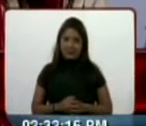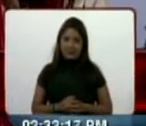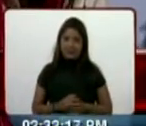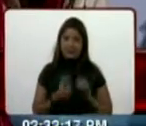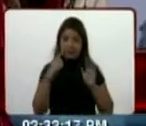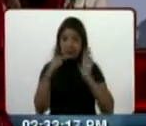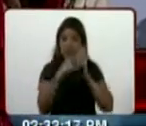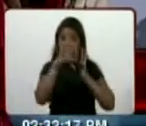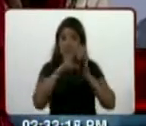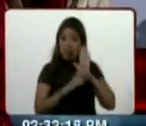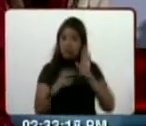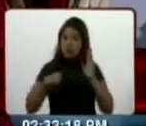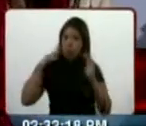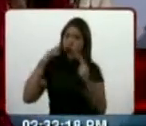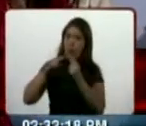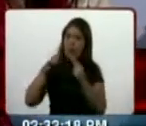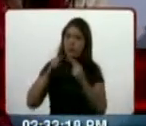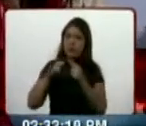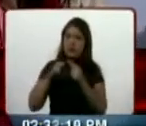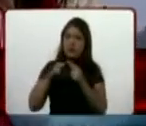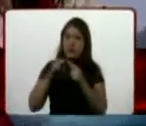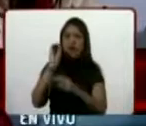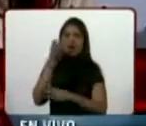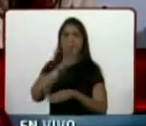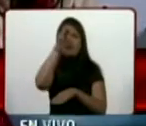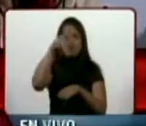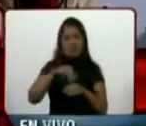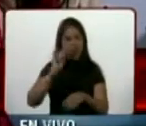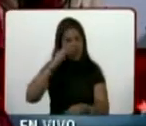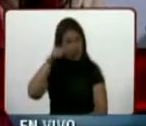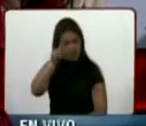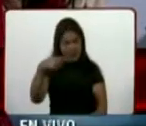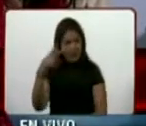constitución fue que yo conocí a Ñapita, en la Asamblea Nacional Constituyente, ¿te acuerdas?